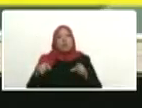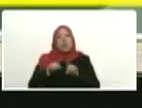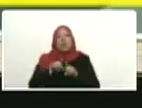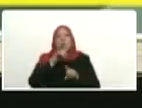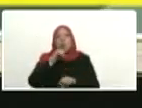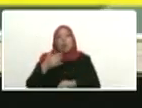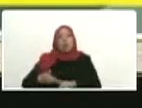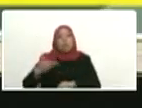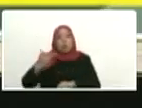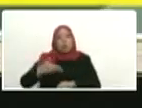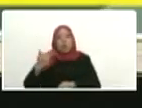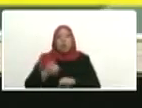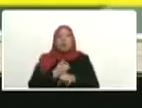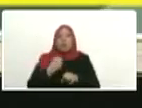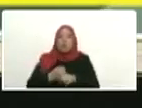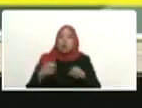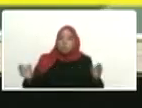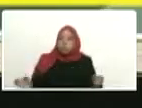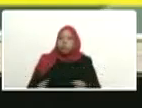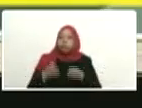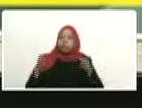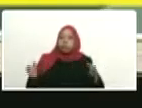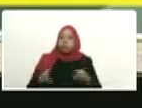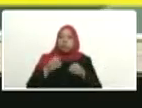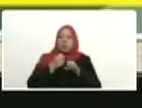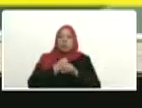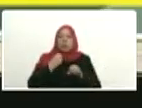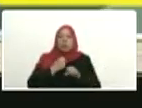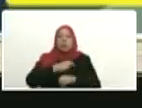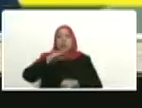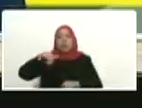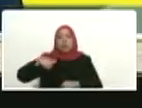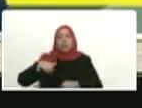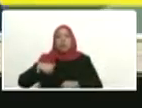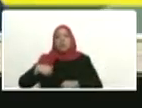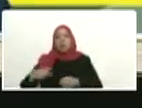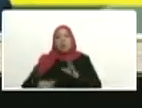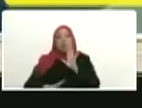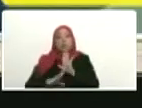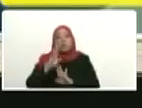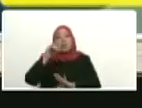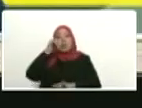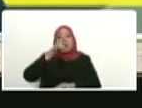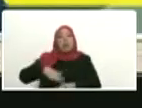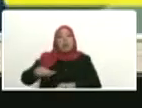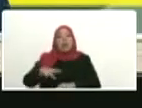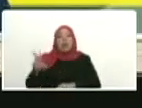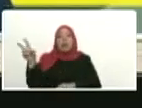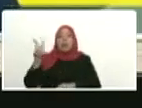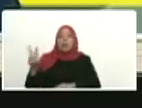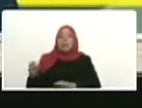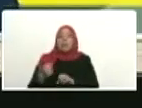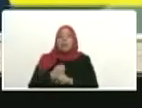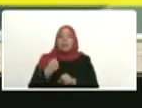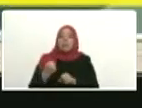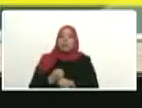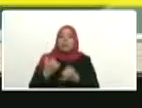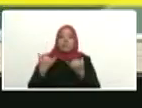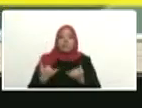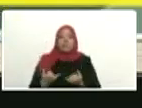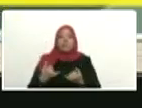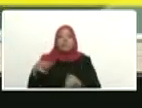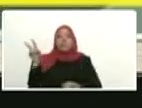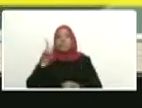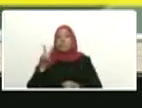elemento motivador a la recuperación plena de Venezuela, al renacimiento pleno